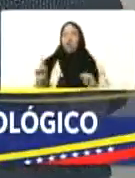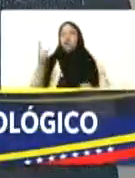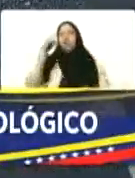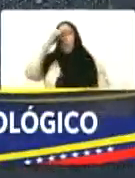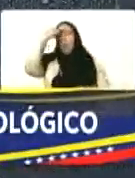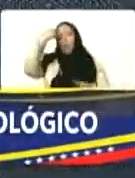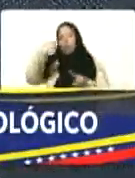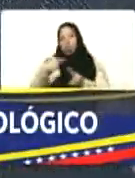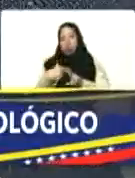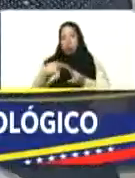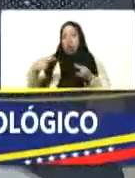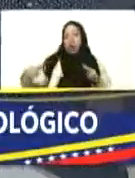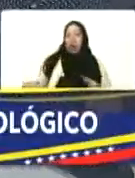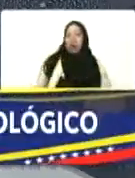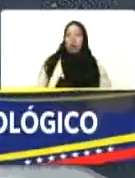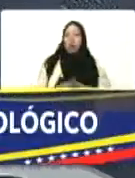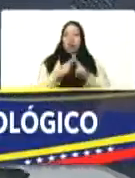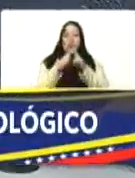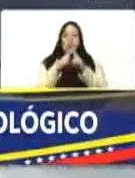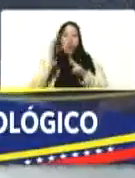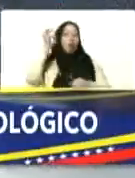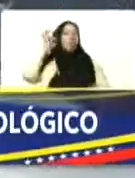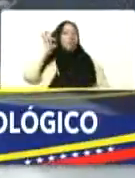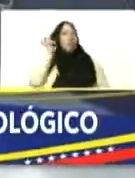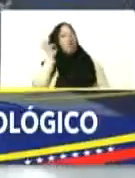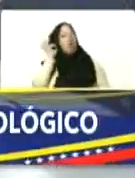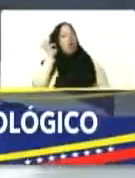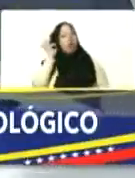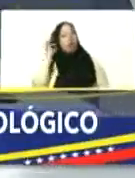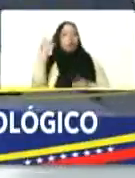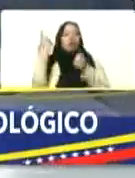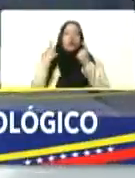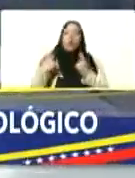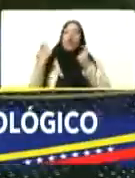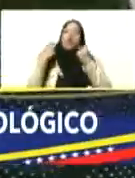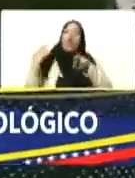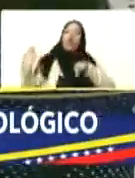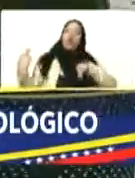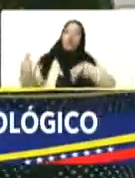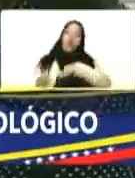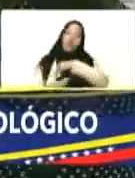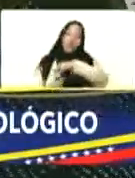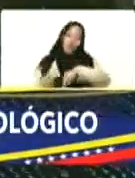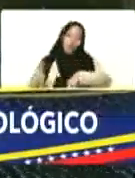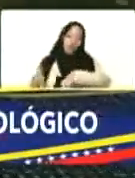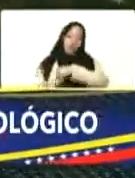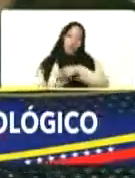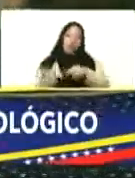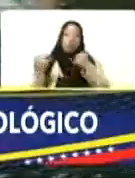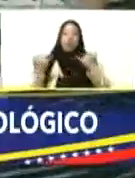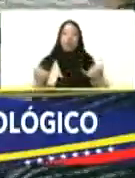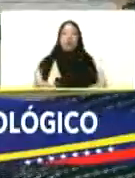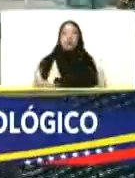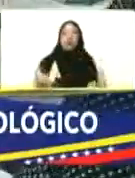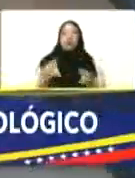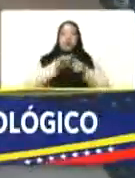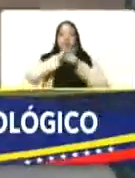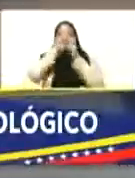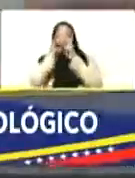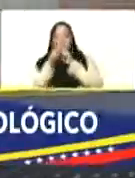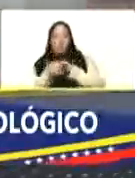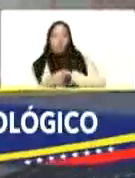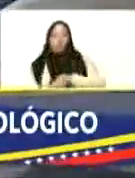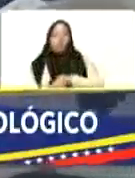honor encontrarme acá como mujer y médica formada en revolución en este espacio dedicado a una farmacia de alto